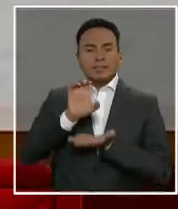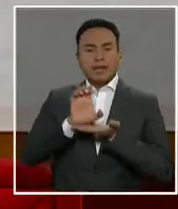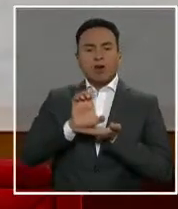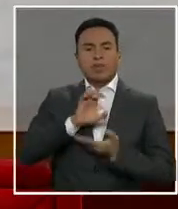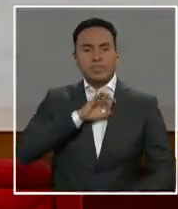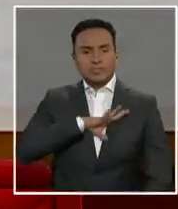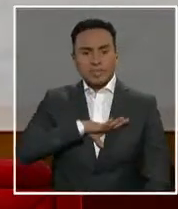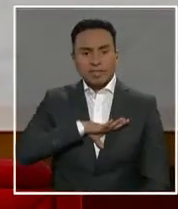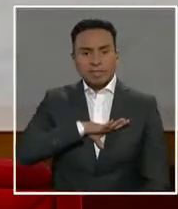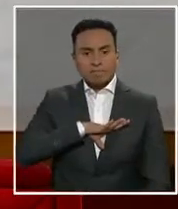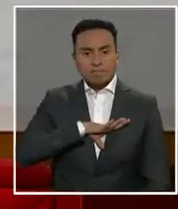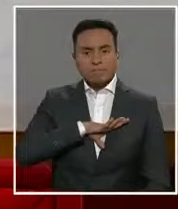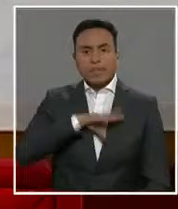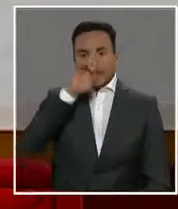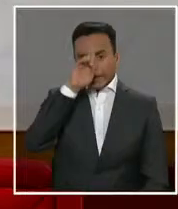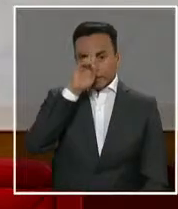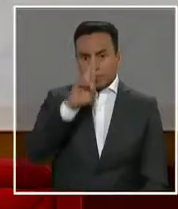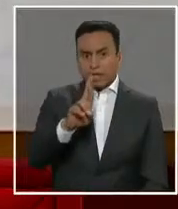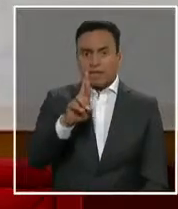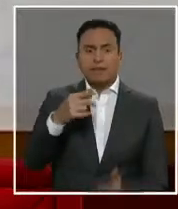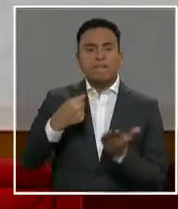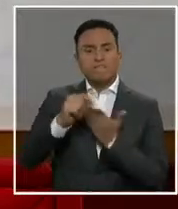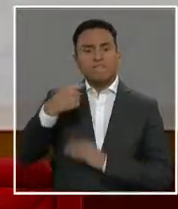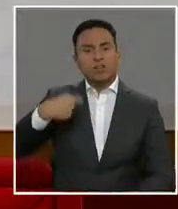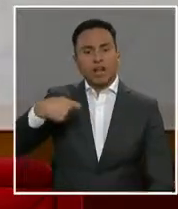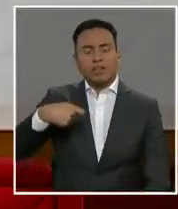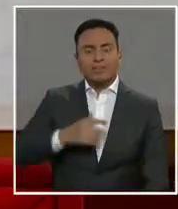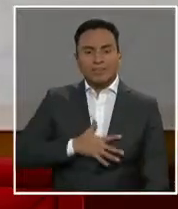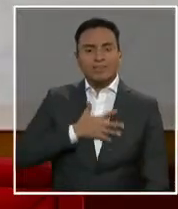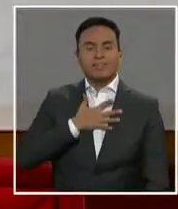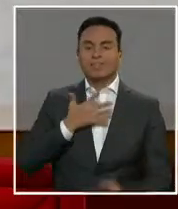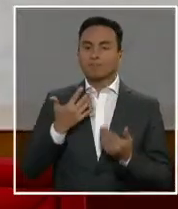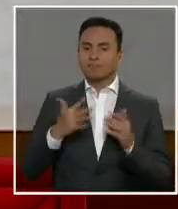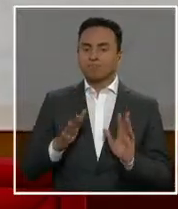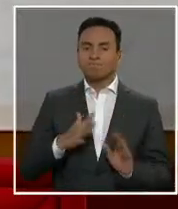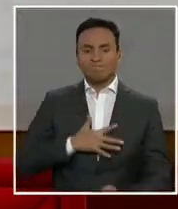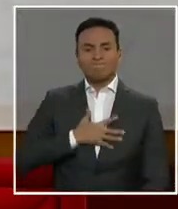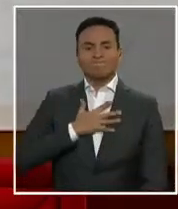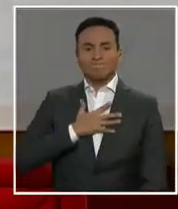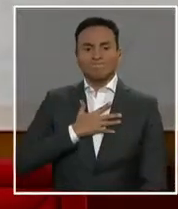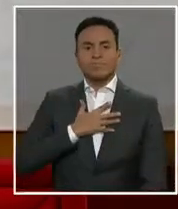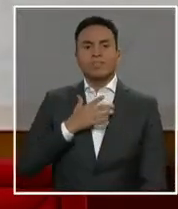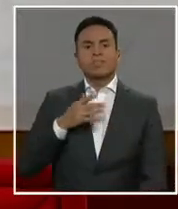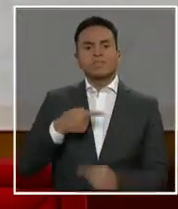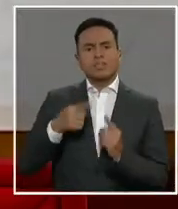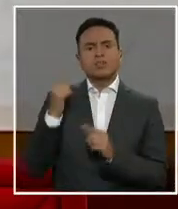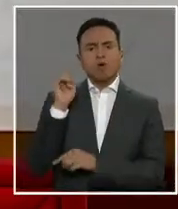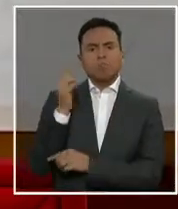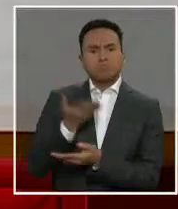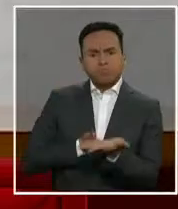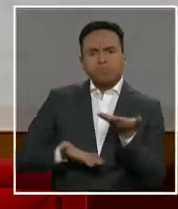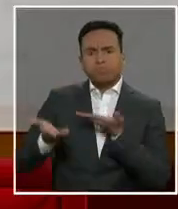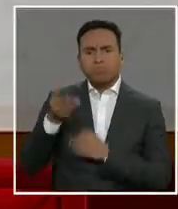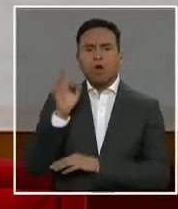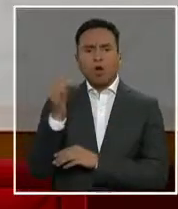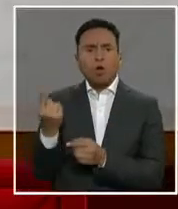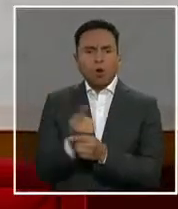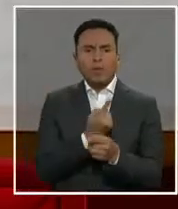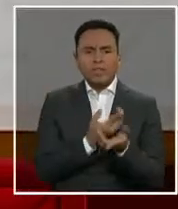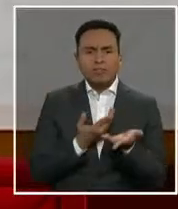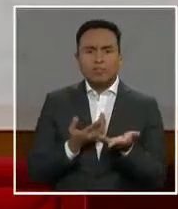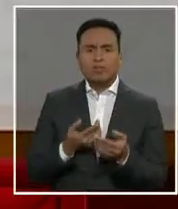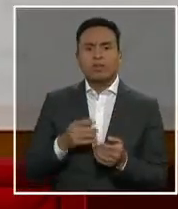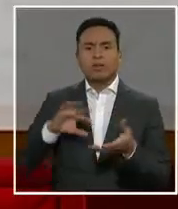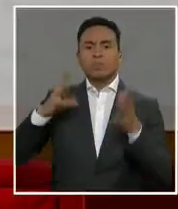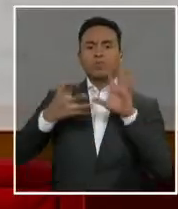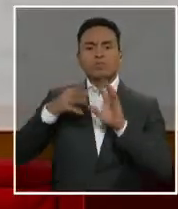de Chile, es respetada y valorada, y he podido sentir eso en estas y muchas otras conversaciones. Quiero que el